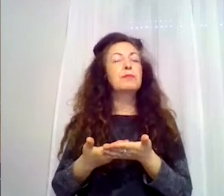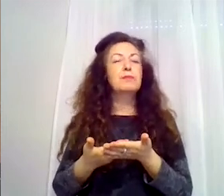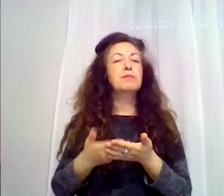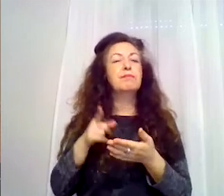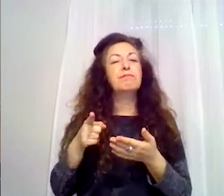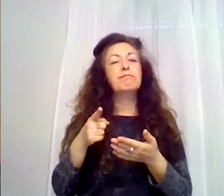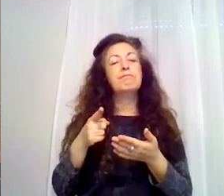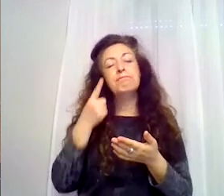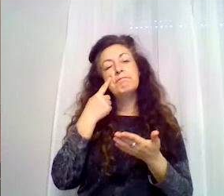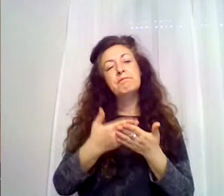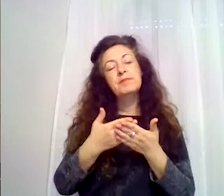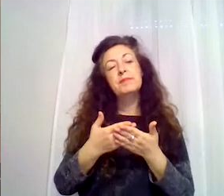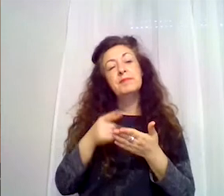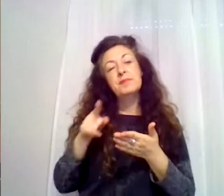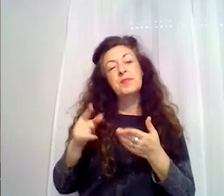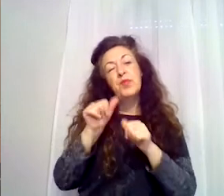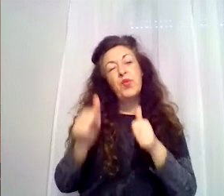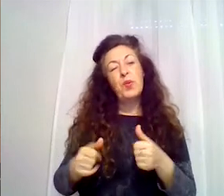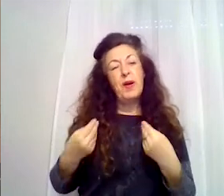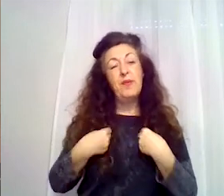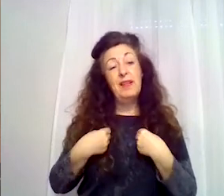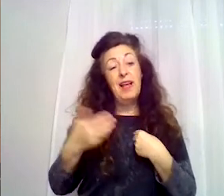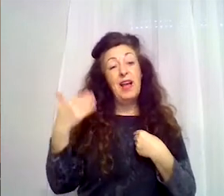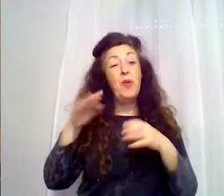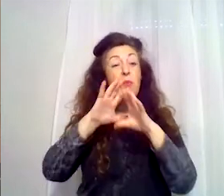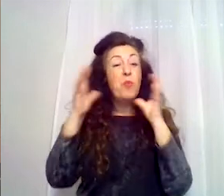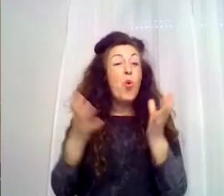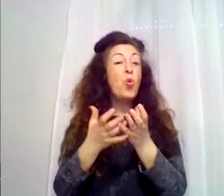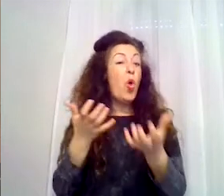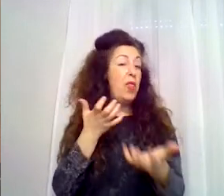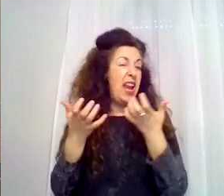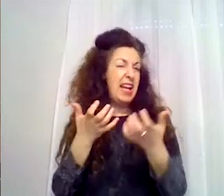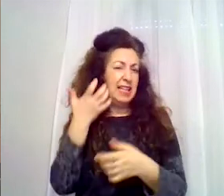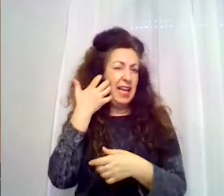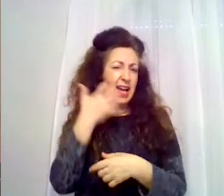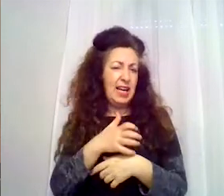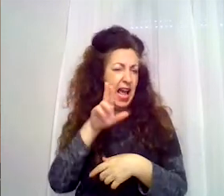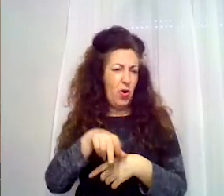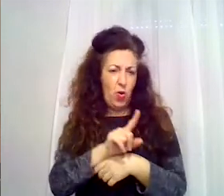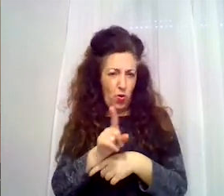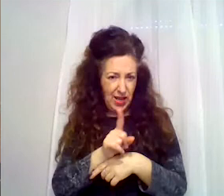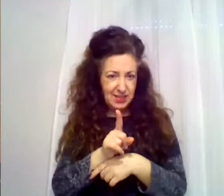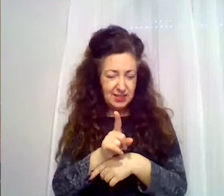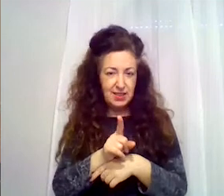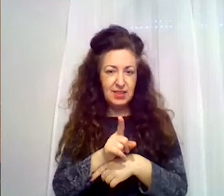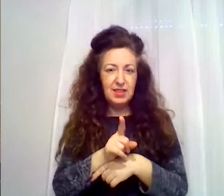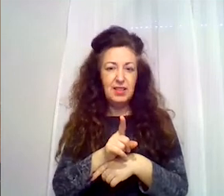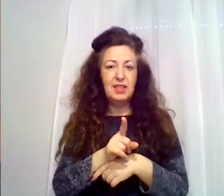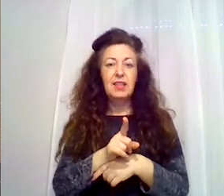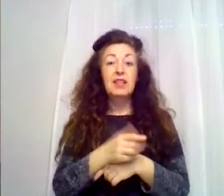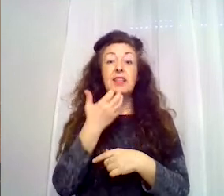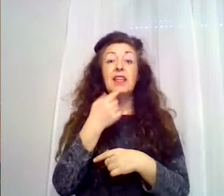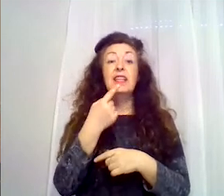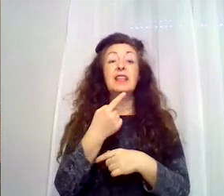una sacerdotisa y Leandro cruza el Helesponto todas las noches para encontrarse con ella al otro lado de un lugar